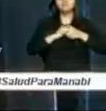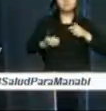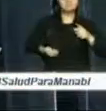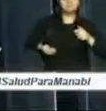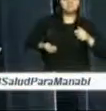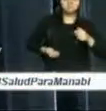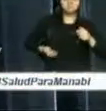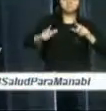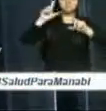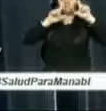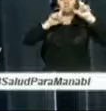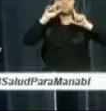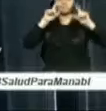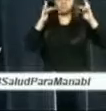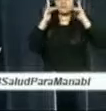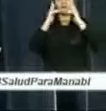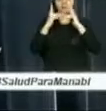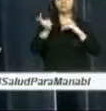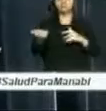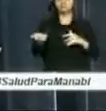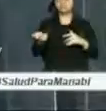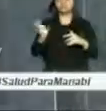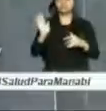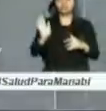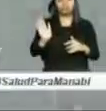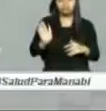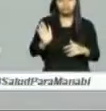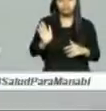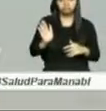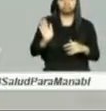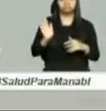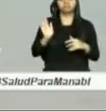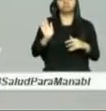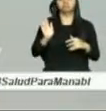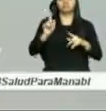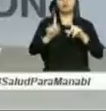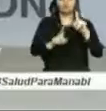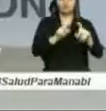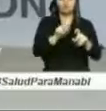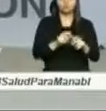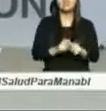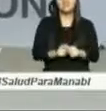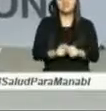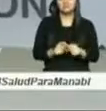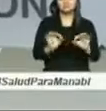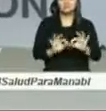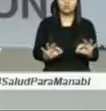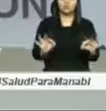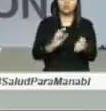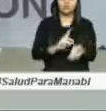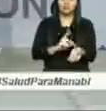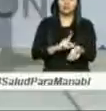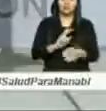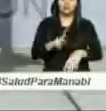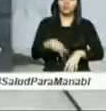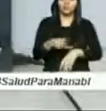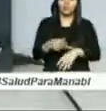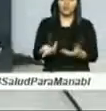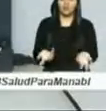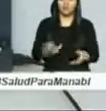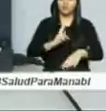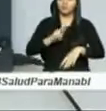Son importantes las camas eléctricas. Son importantes los consultorios. Pero lo más importante son nuestros médicos, son nuestros